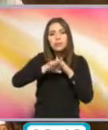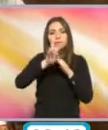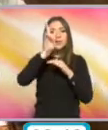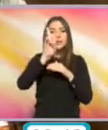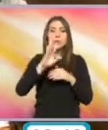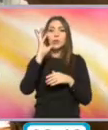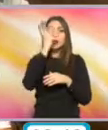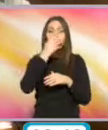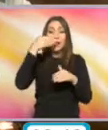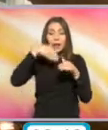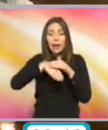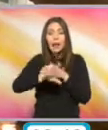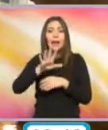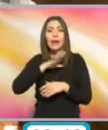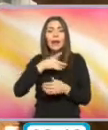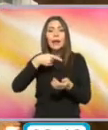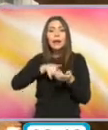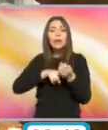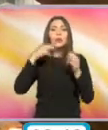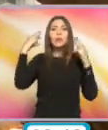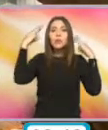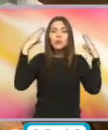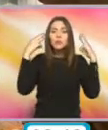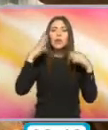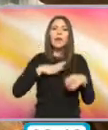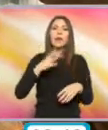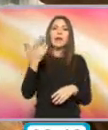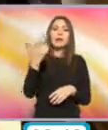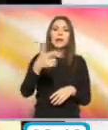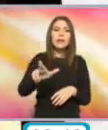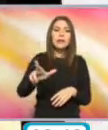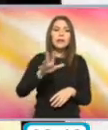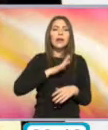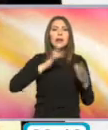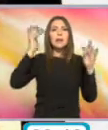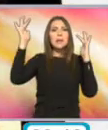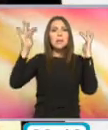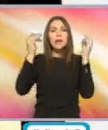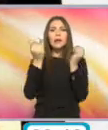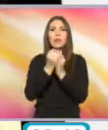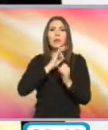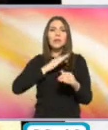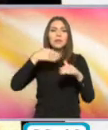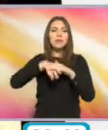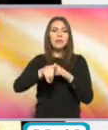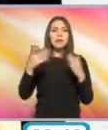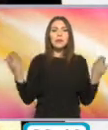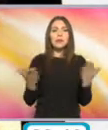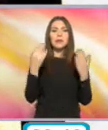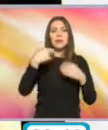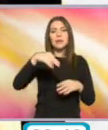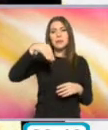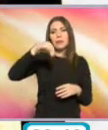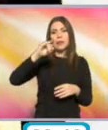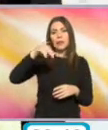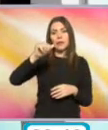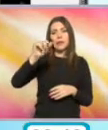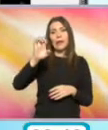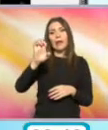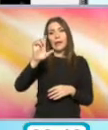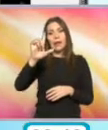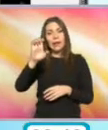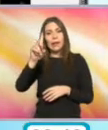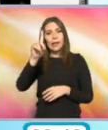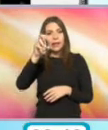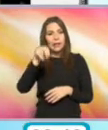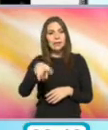un museo y Sí. también hay un restaurante y una, Sí, está creo que hasta padrísimo. discoteca se puede hasta bailar en el Edén, entonces muy divertido porque pues puedes